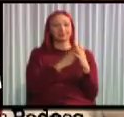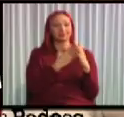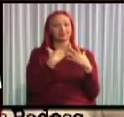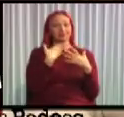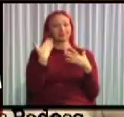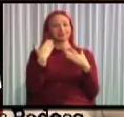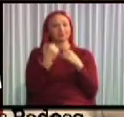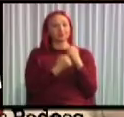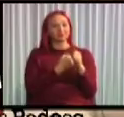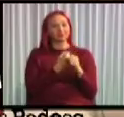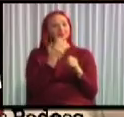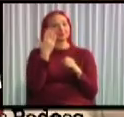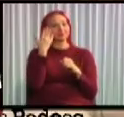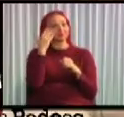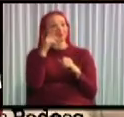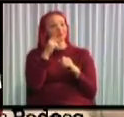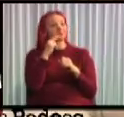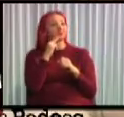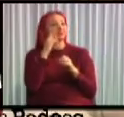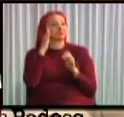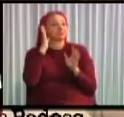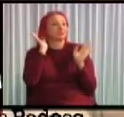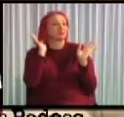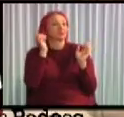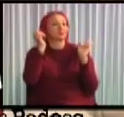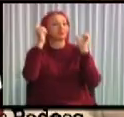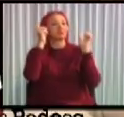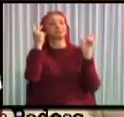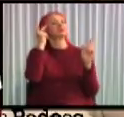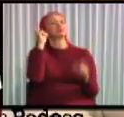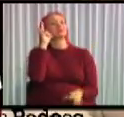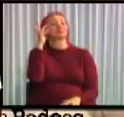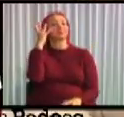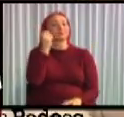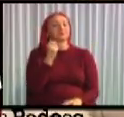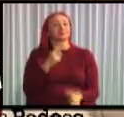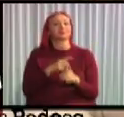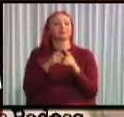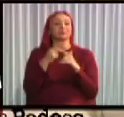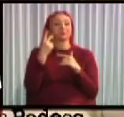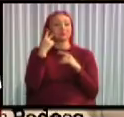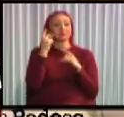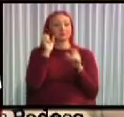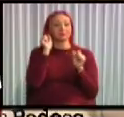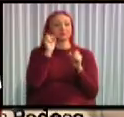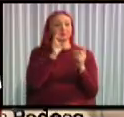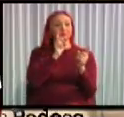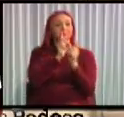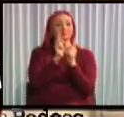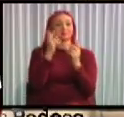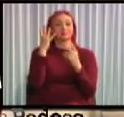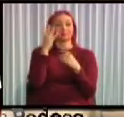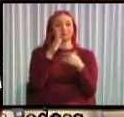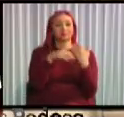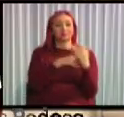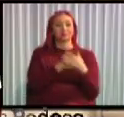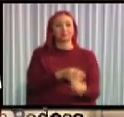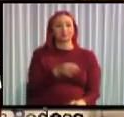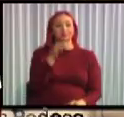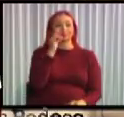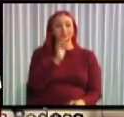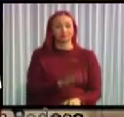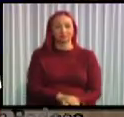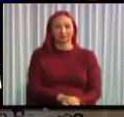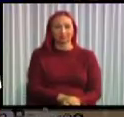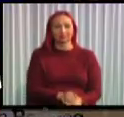año, Christopher. Sé que estaba en Honduras, no, me sorprende oírlo, y ojalá nos podamos ver para tomarnos un café. Bueno, vamos a